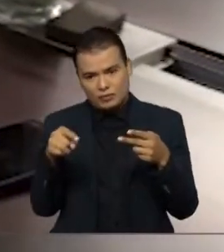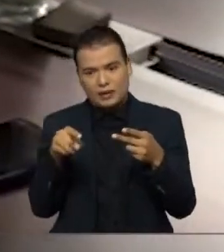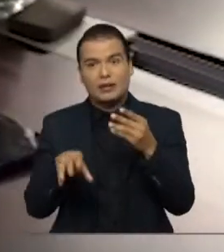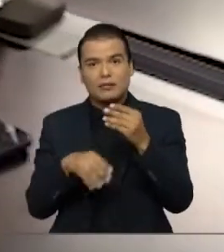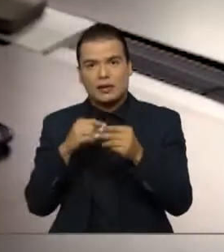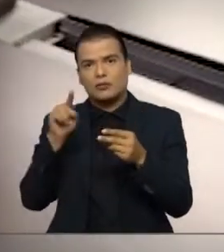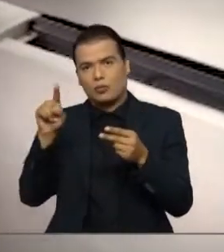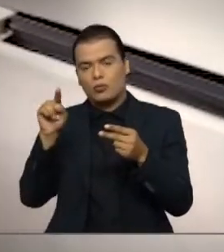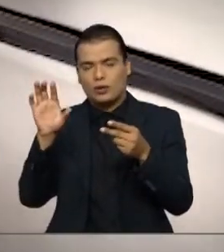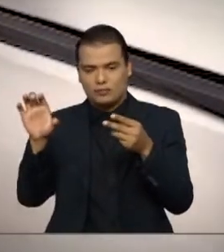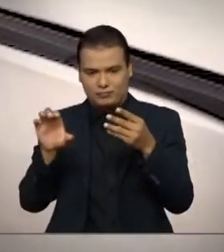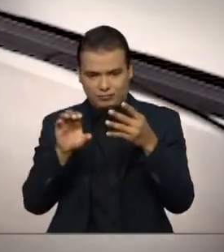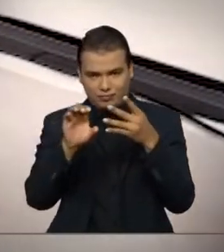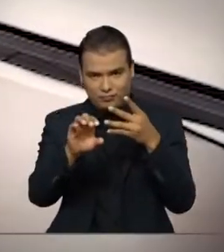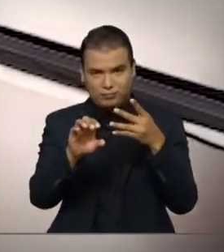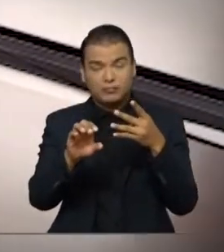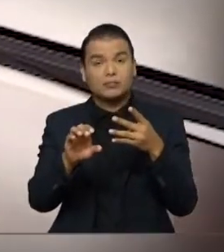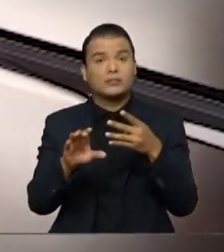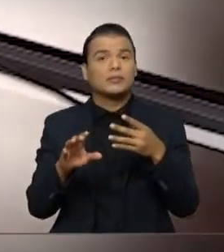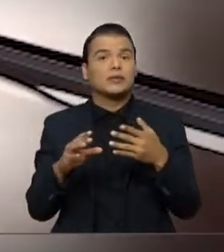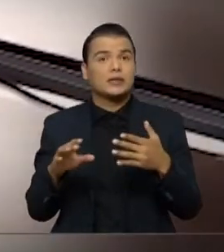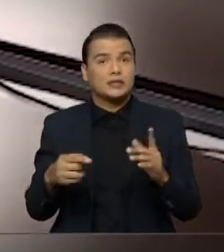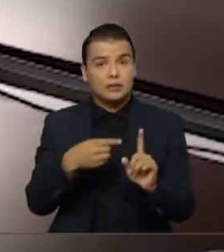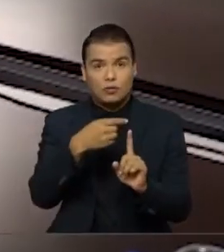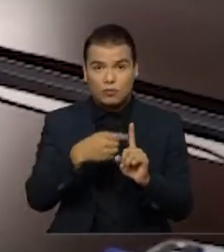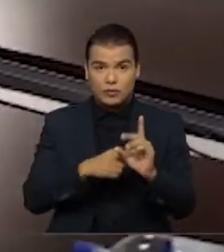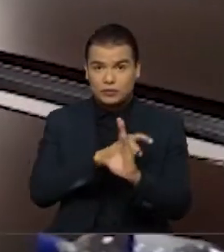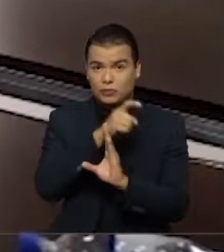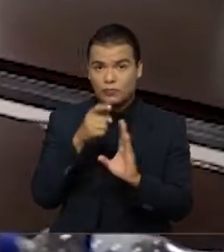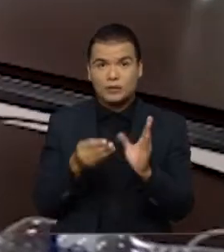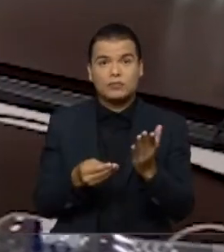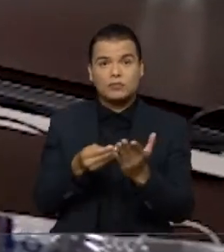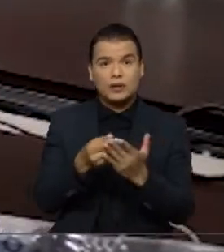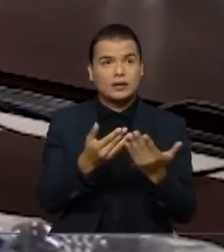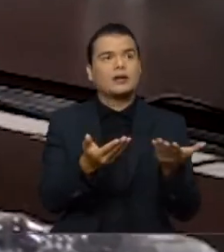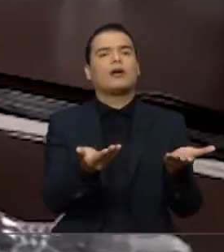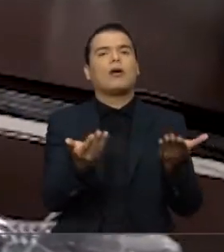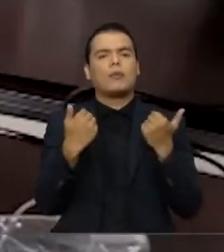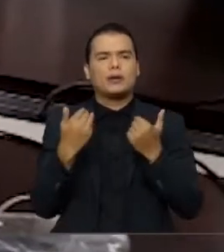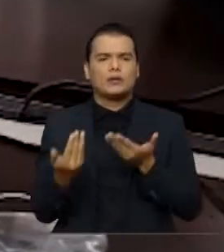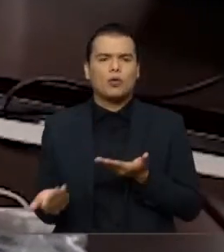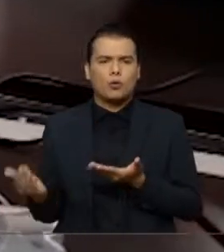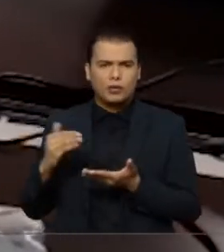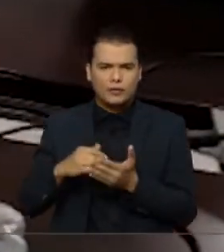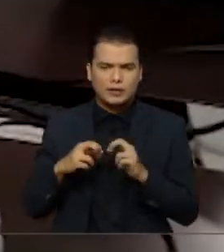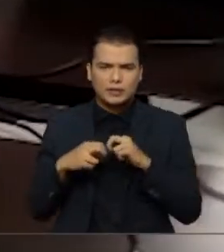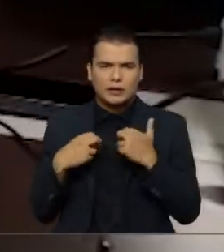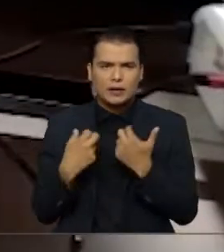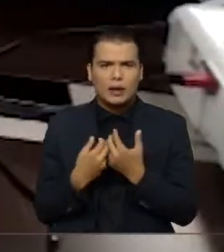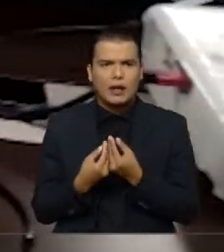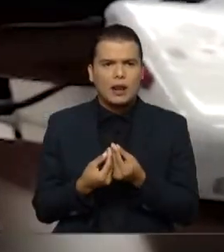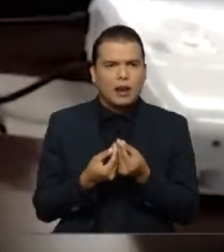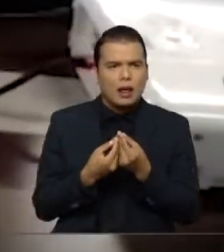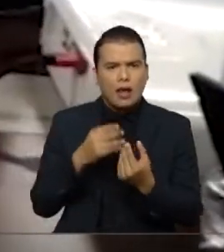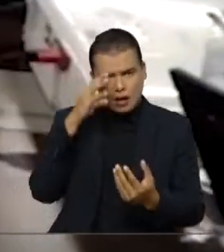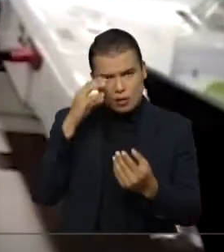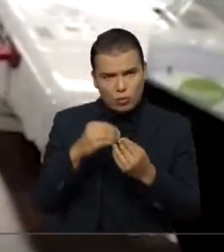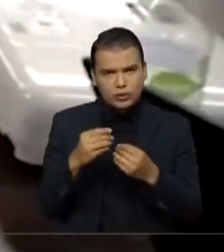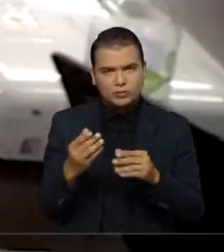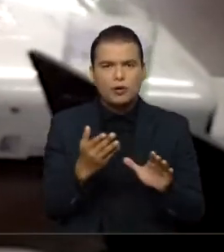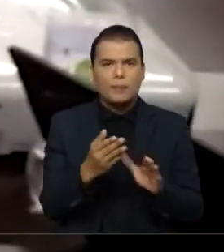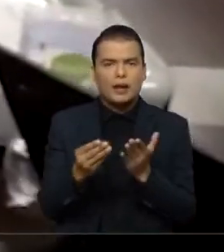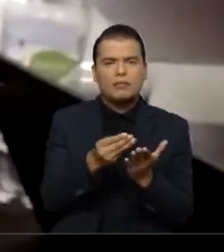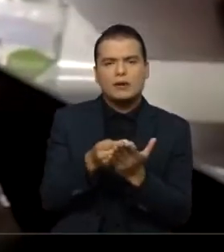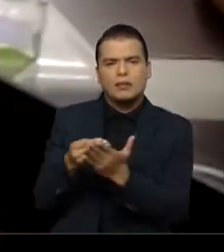y luego de ese de esa mensualidad sentarnos de nuevo en la mesa Y definir un plan de pagos para los